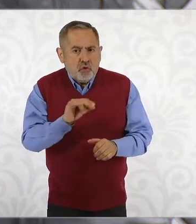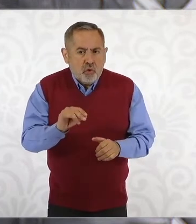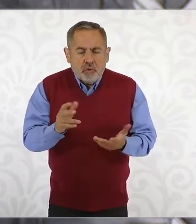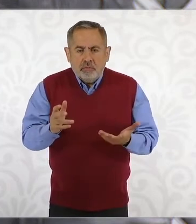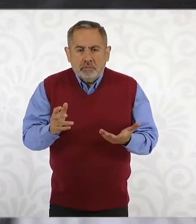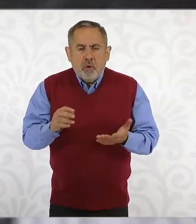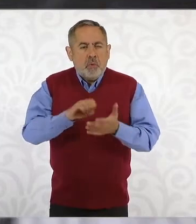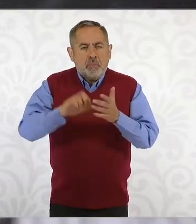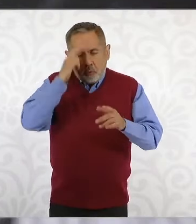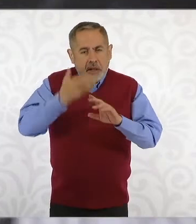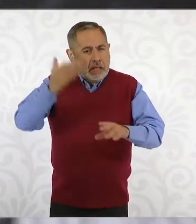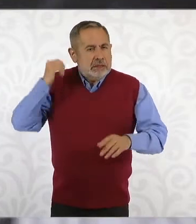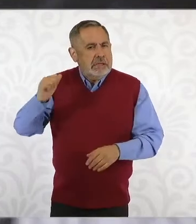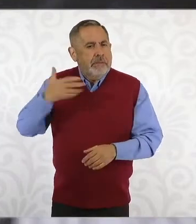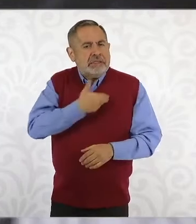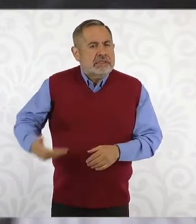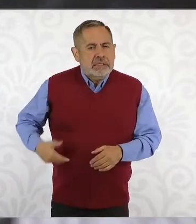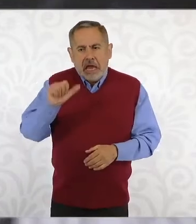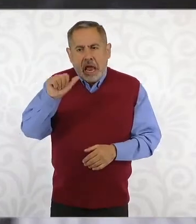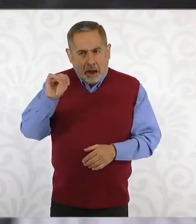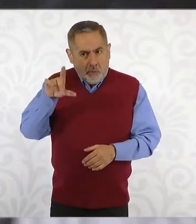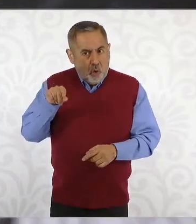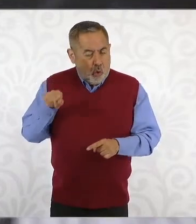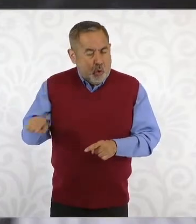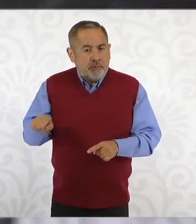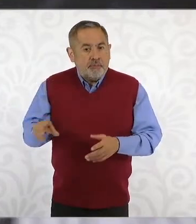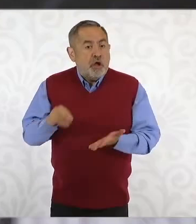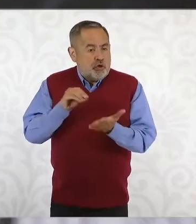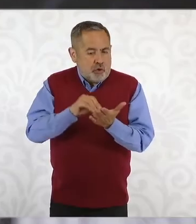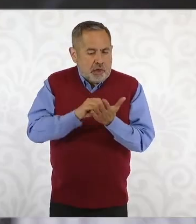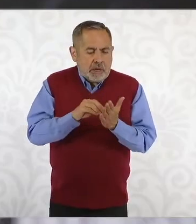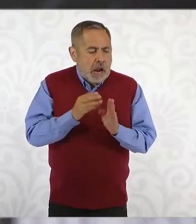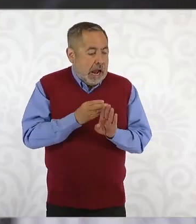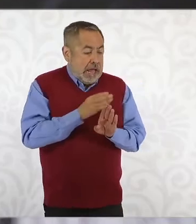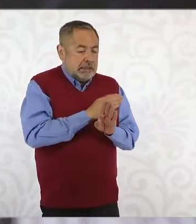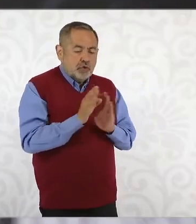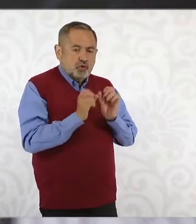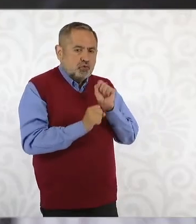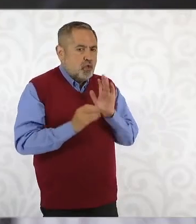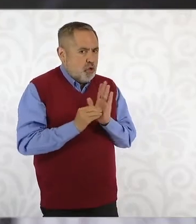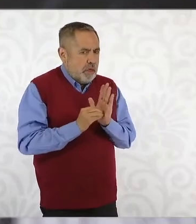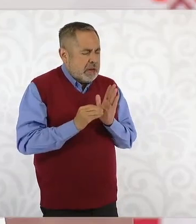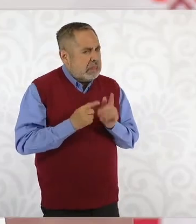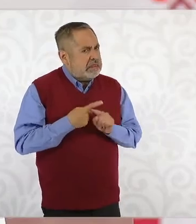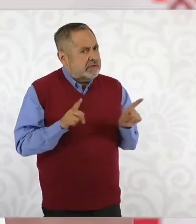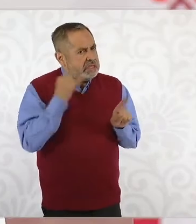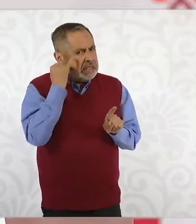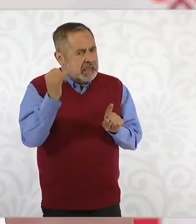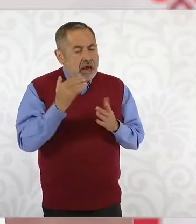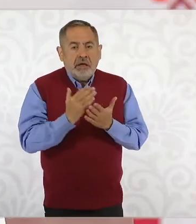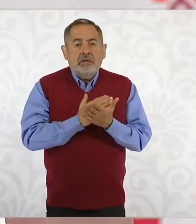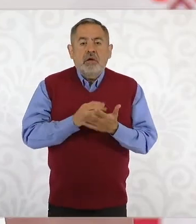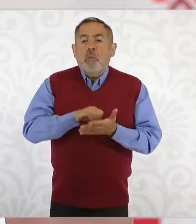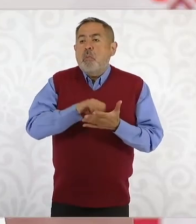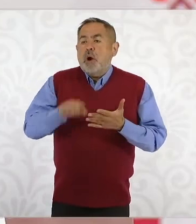el caso del presidente López Obrador, estaban todavía vigentes otros criterios y prácticamente cualquier